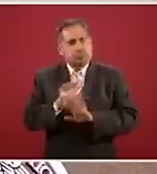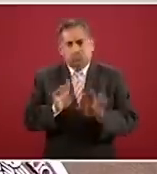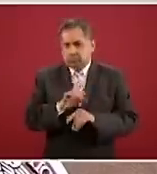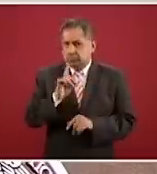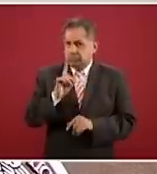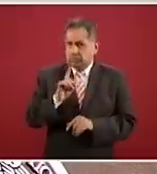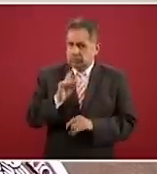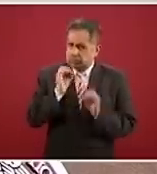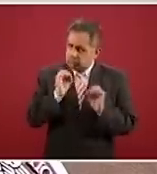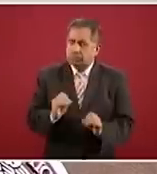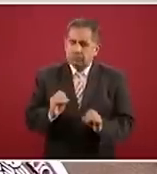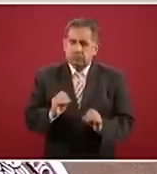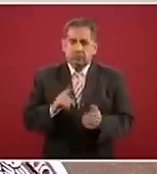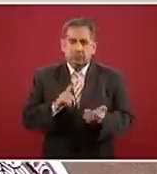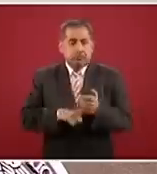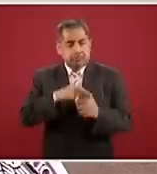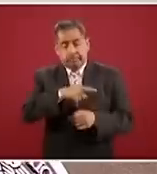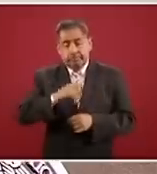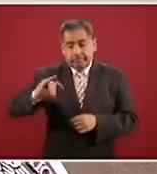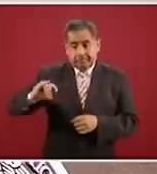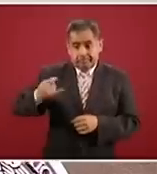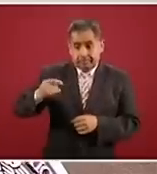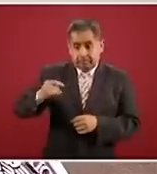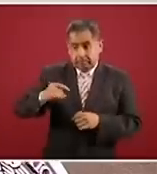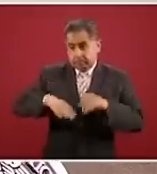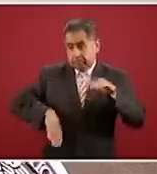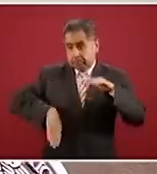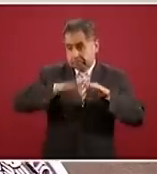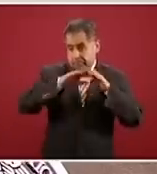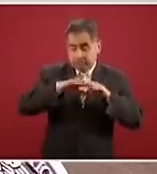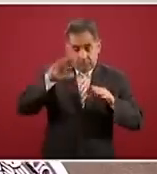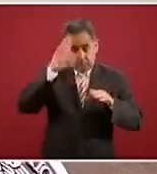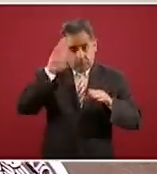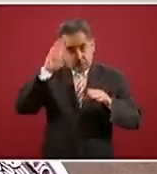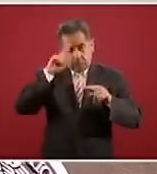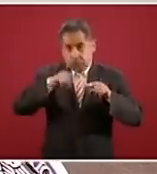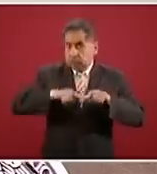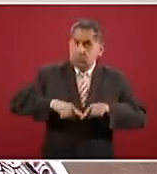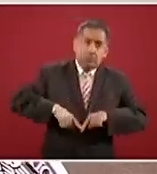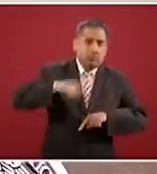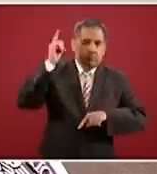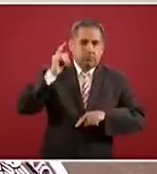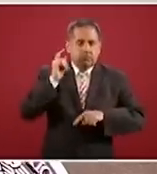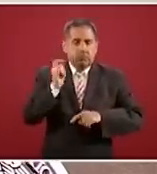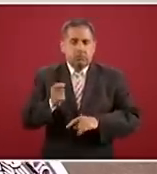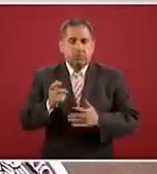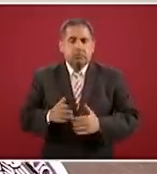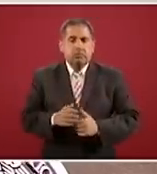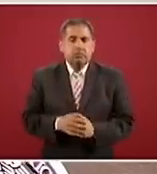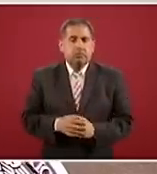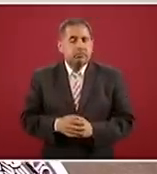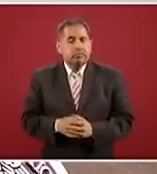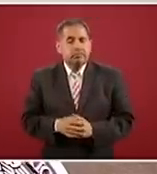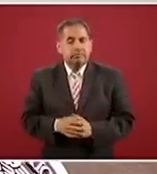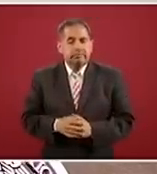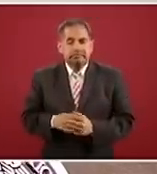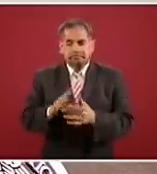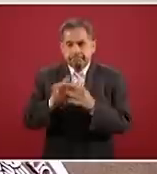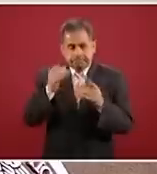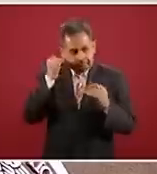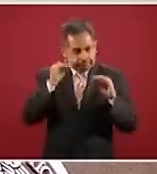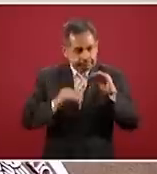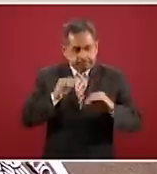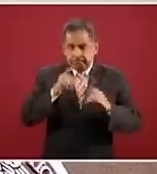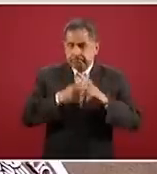Tijuana tuvo picos francamente dramáticos. Se diseñó